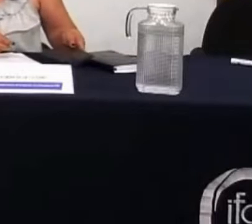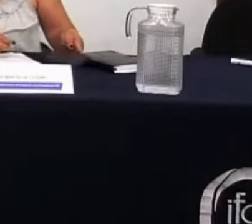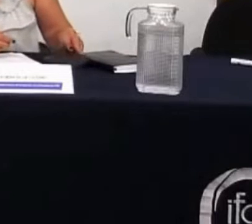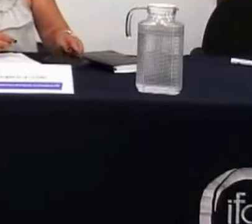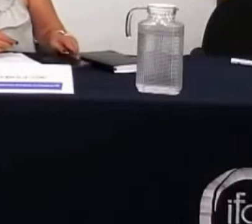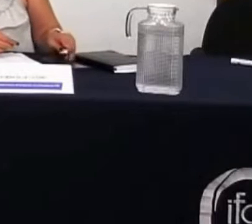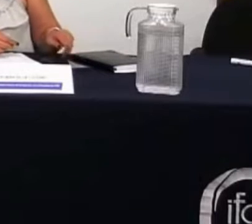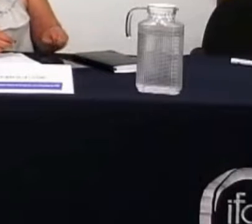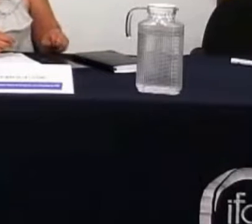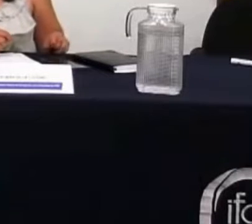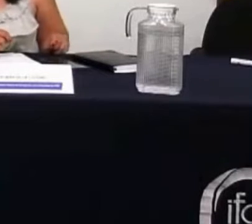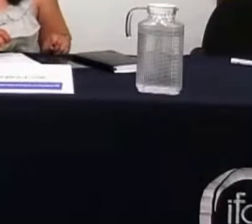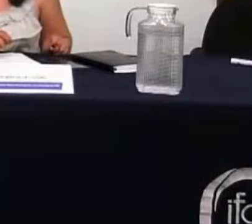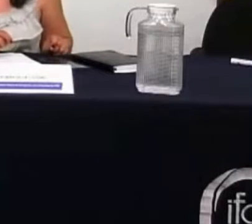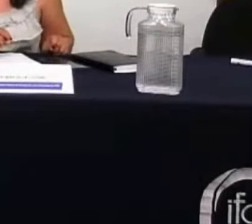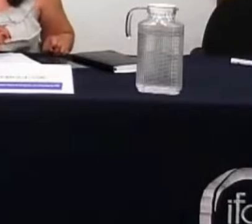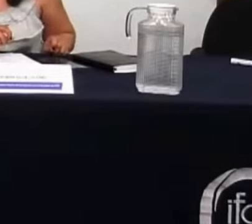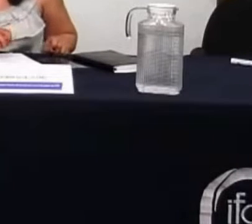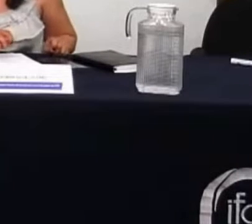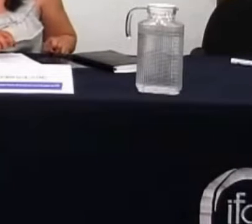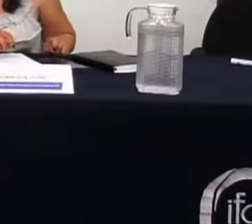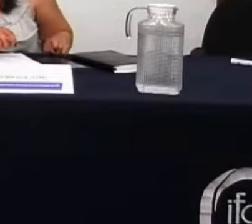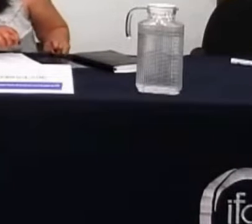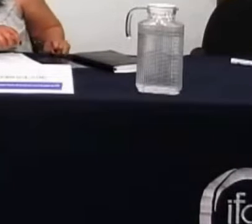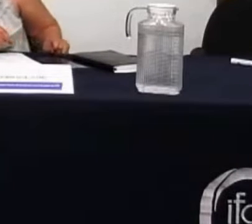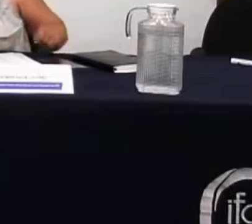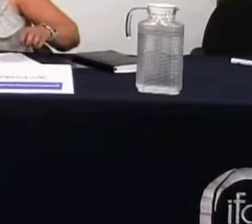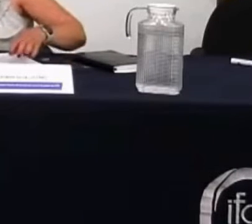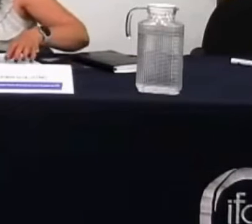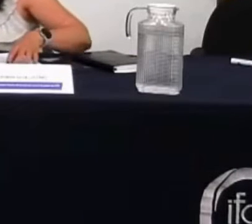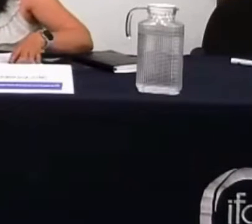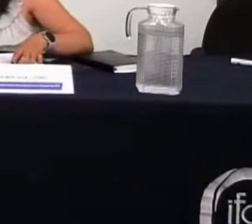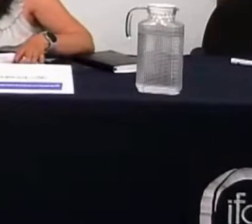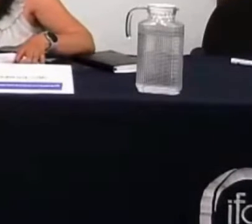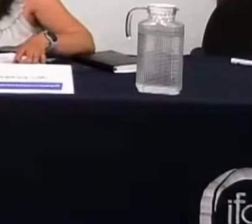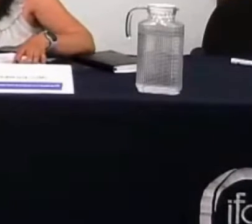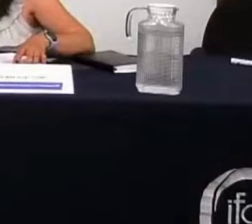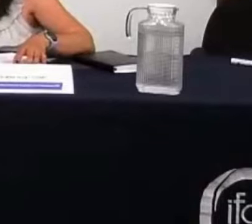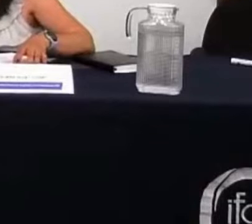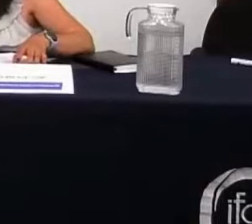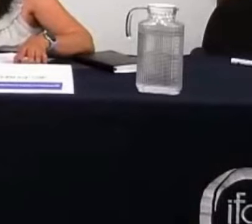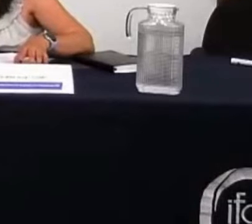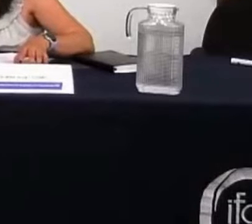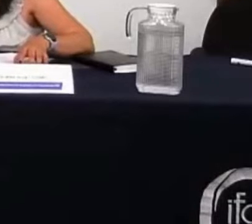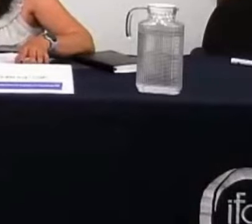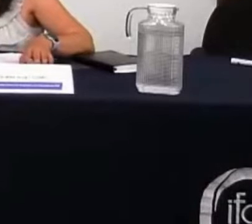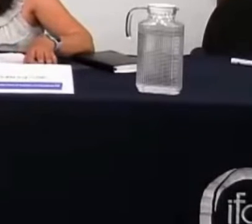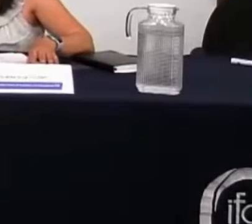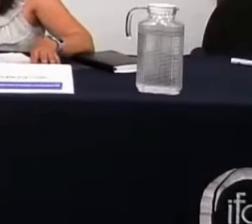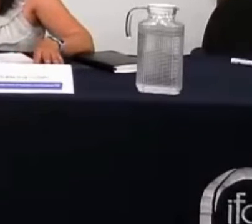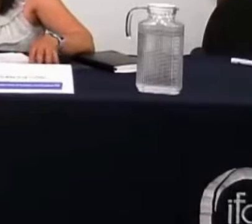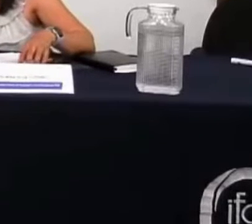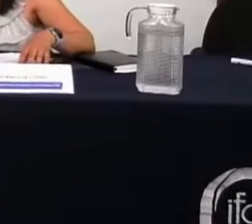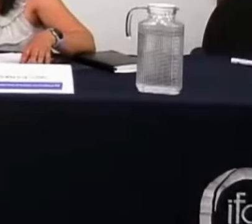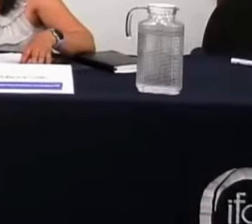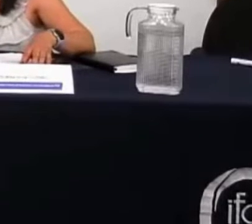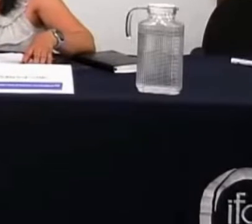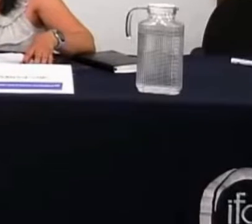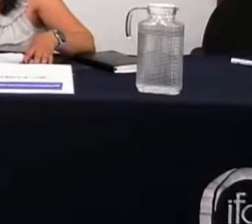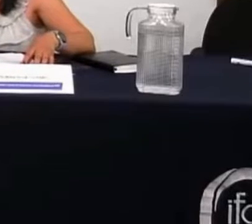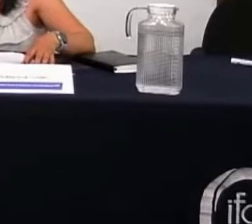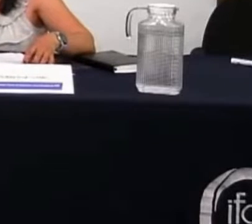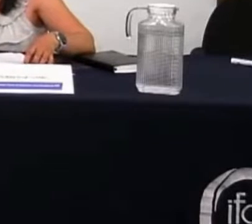y los protocolos al menos desde su actualización de 2019 para adelante y obviamente este que es de Nueva